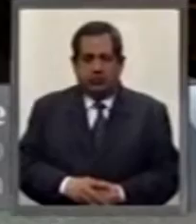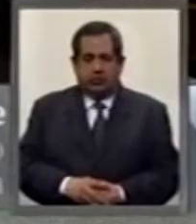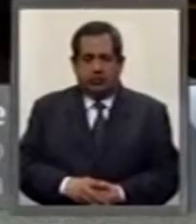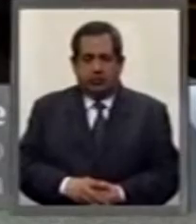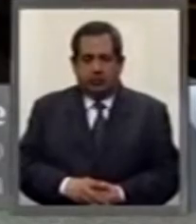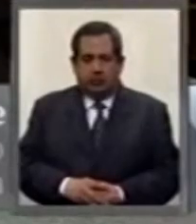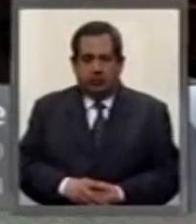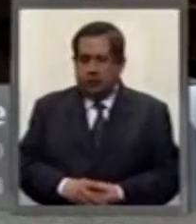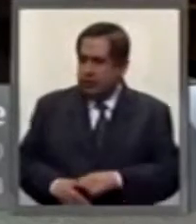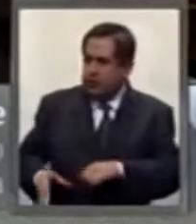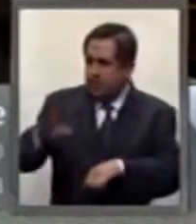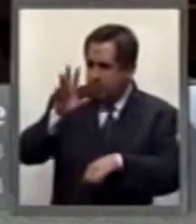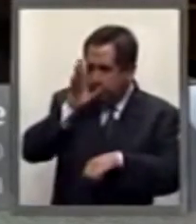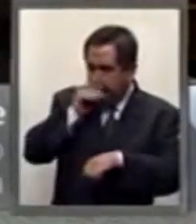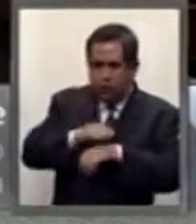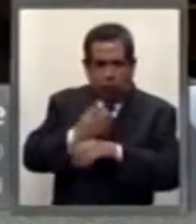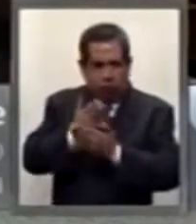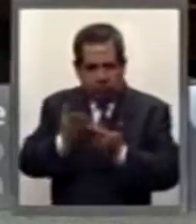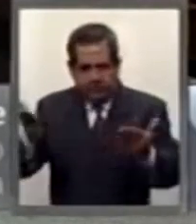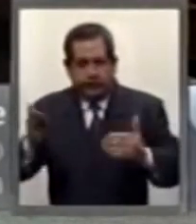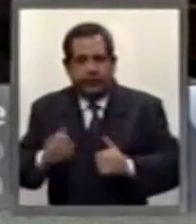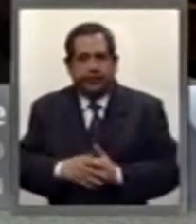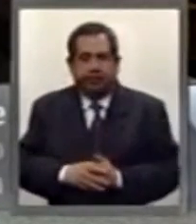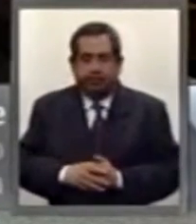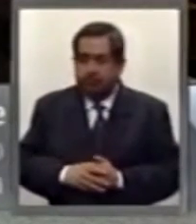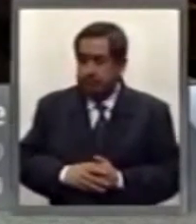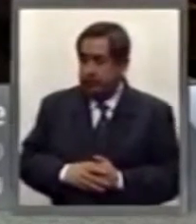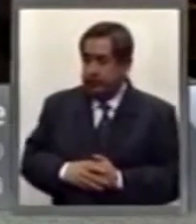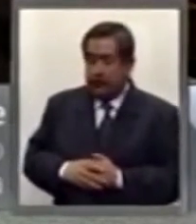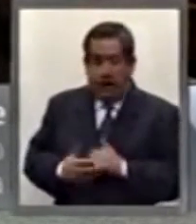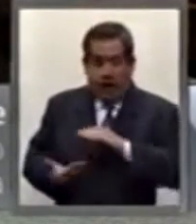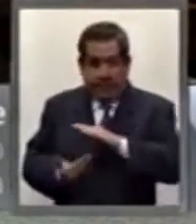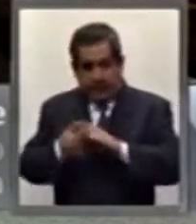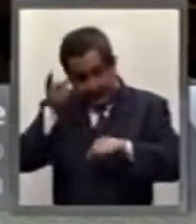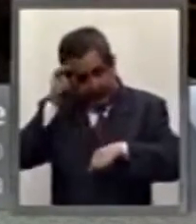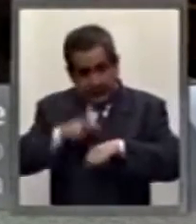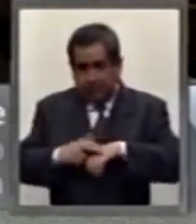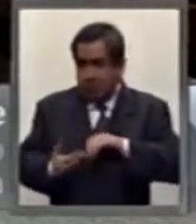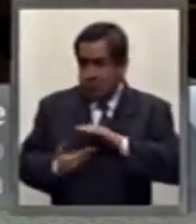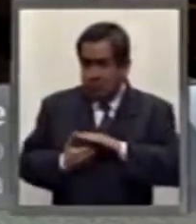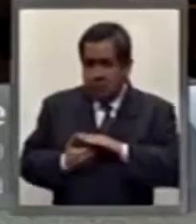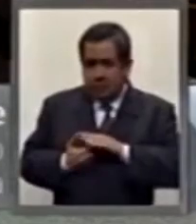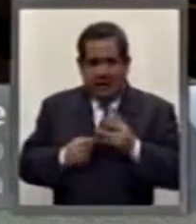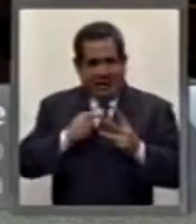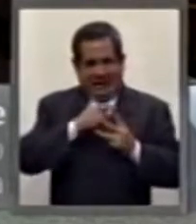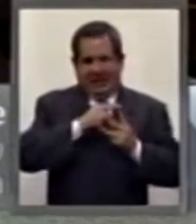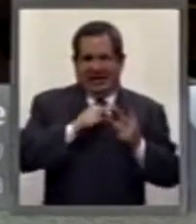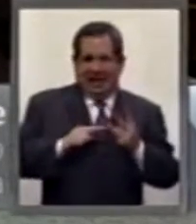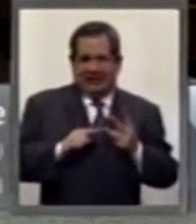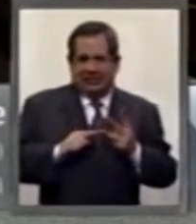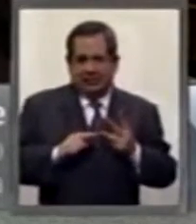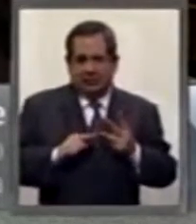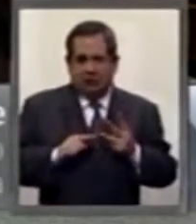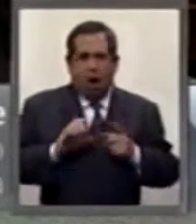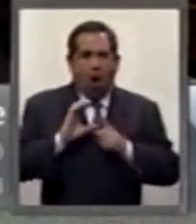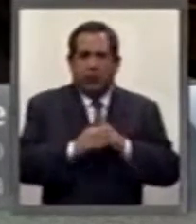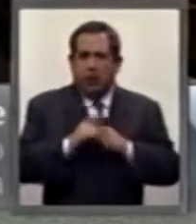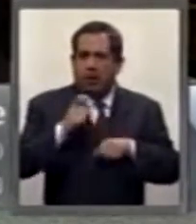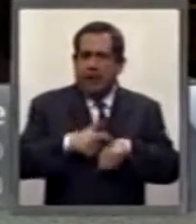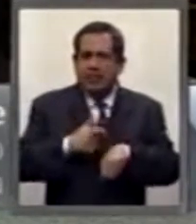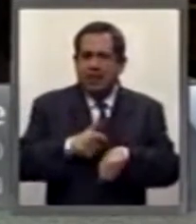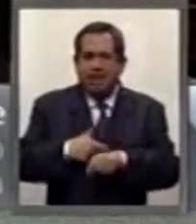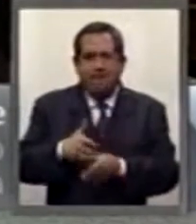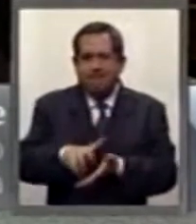con su venia, sus señorías. Si me lo permitiera, la mesa directiva abordaría todos los temas de la comisión en obvio de tiempo